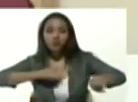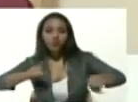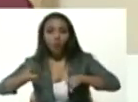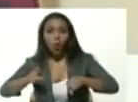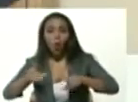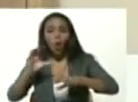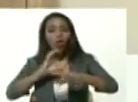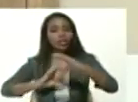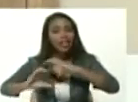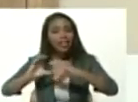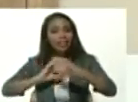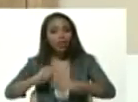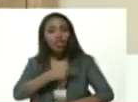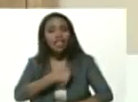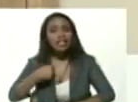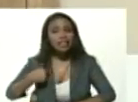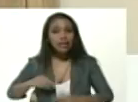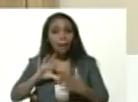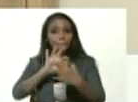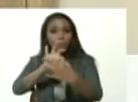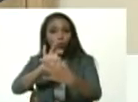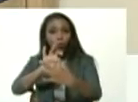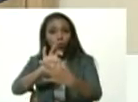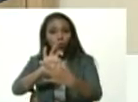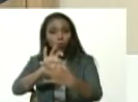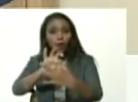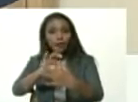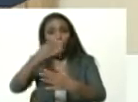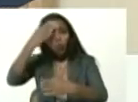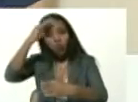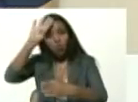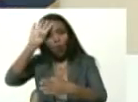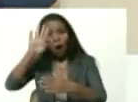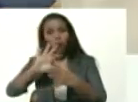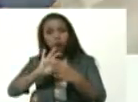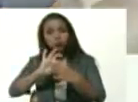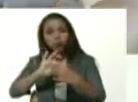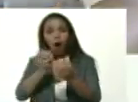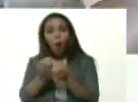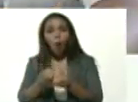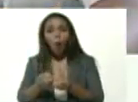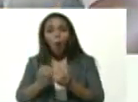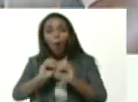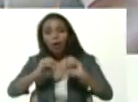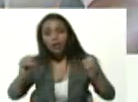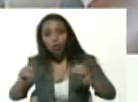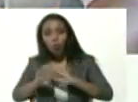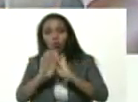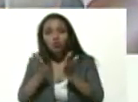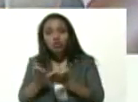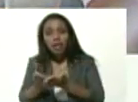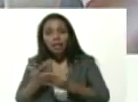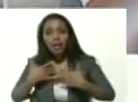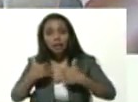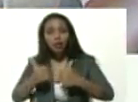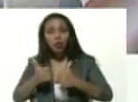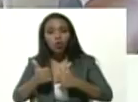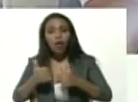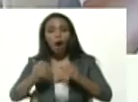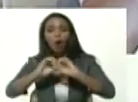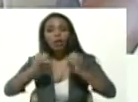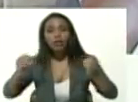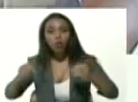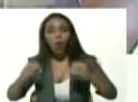los científicos de China, de Cuba, de la Organización Mundial de la Salud, de la Organización Panamericana de la Salud,